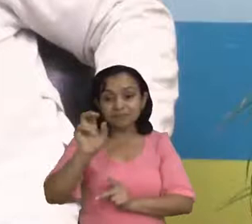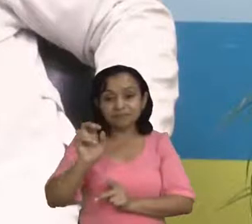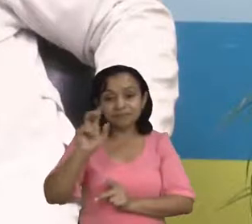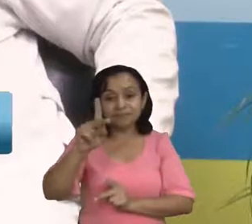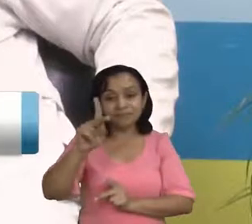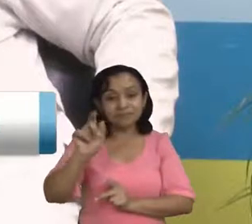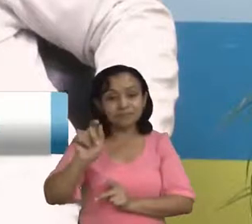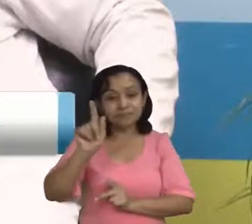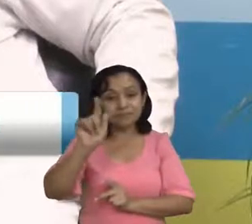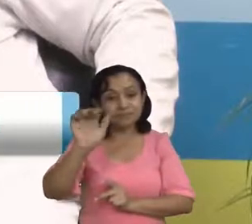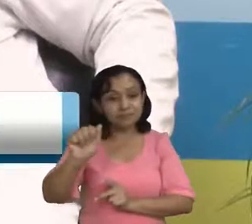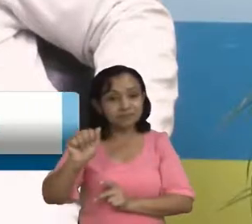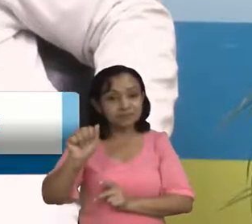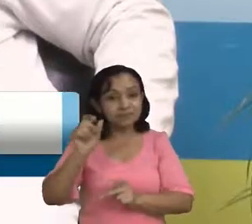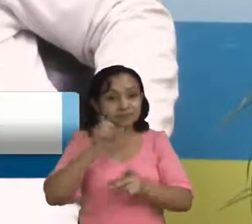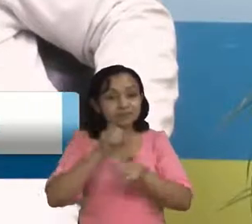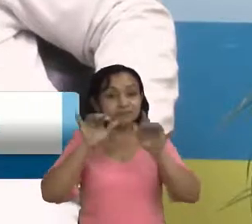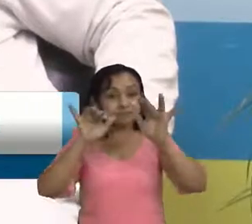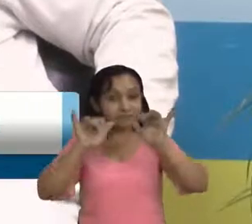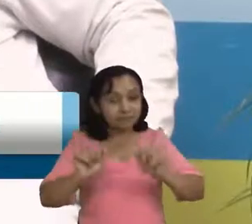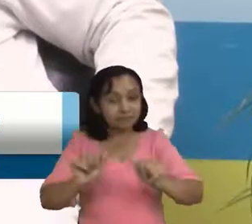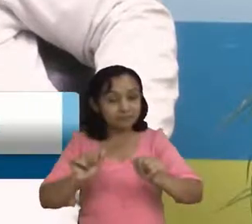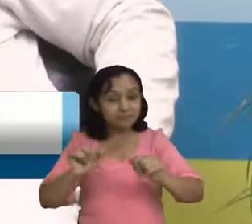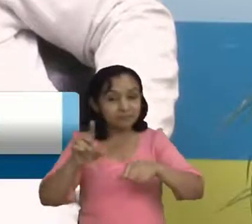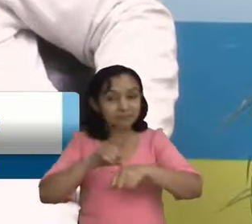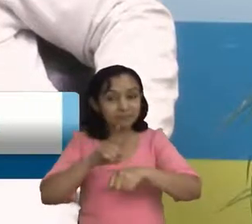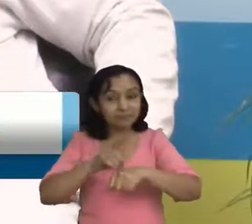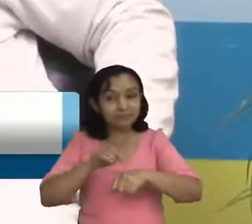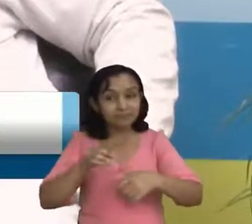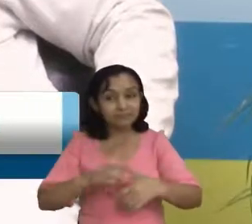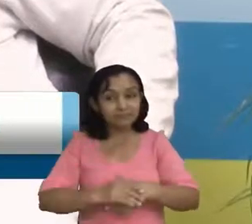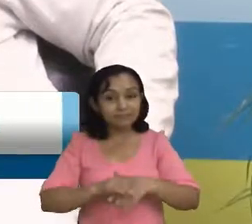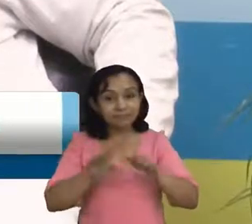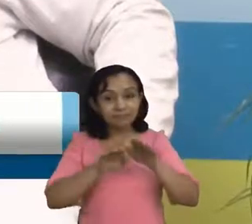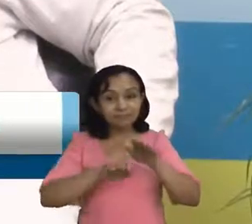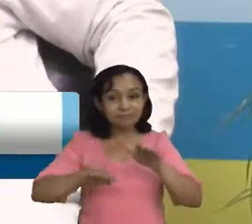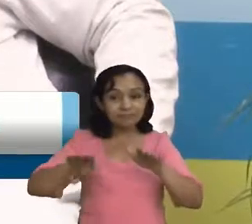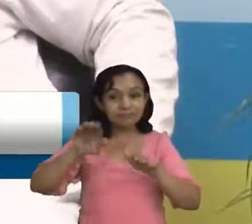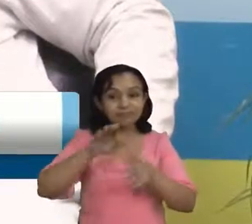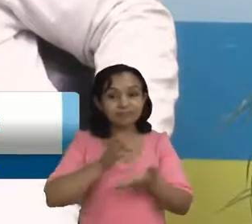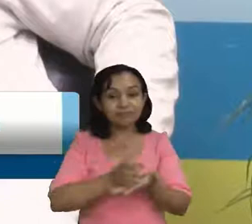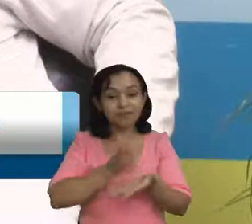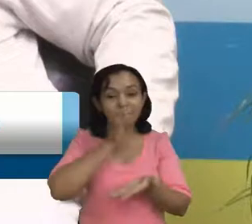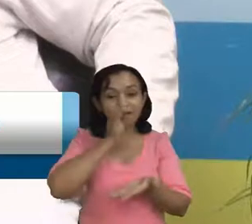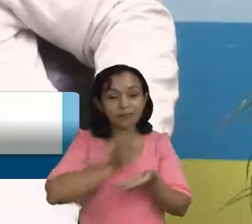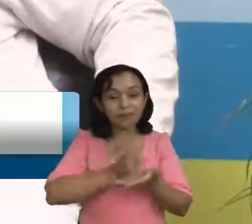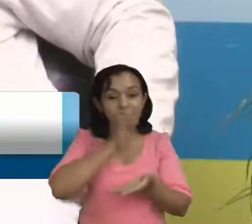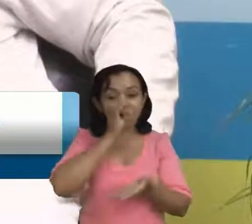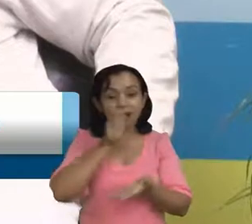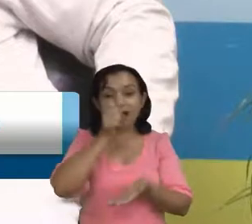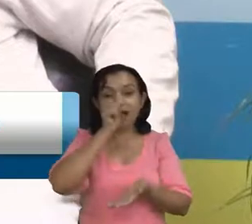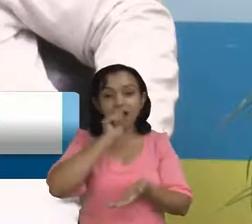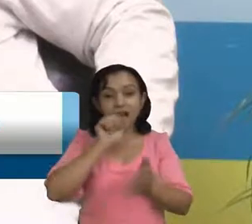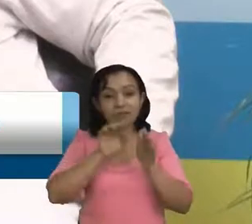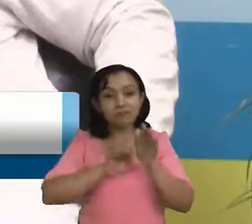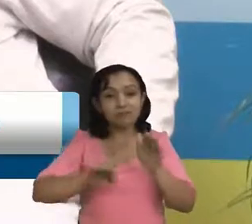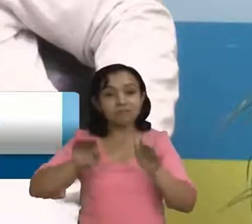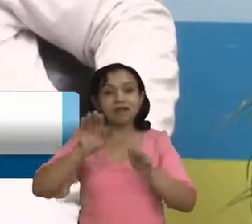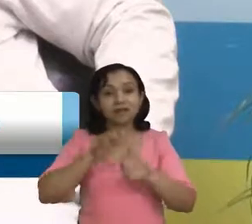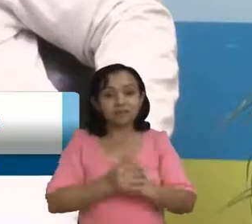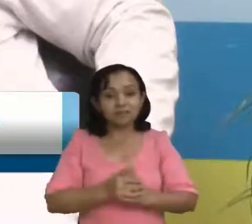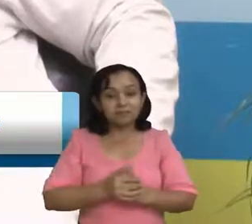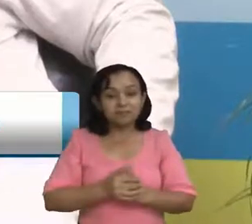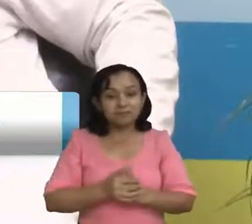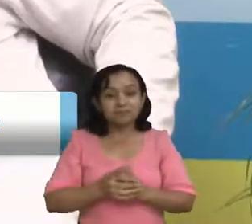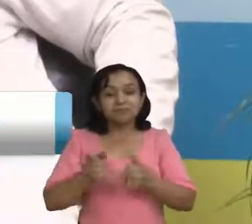¿verdad? Ya resuelta, por decirlo así, es aumentar la ingesta de líquido. Y en toda la bibliografía, la